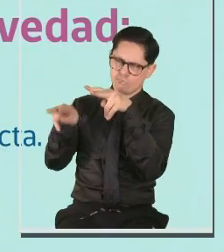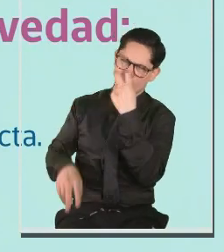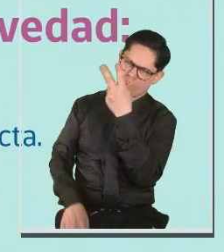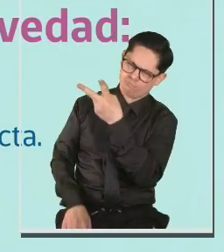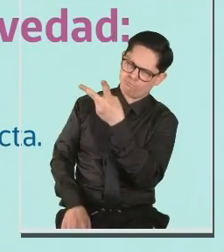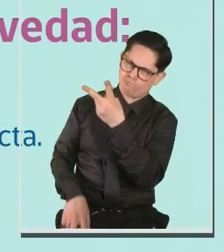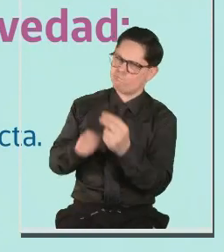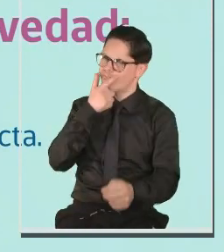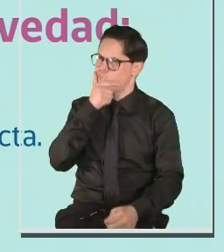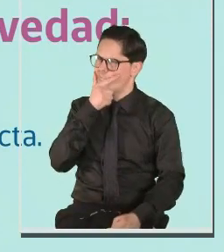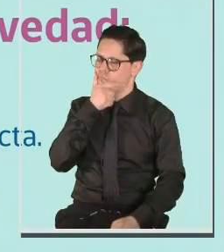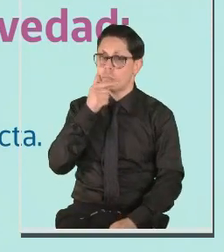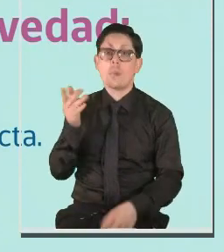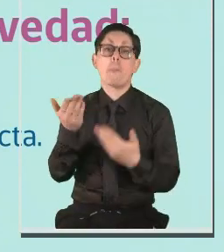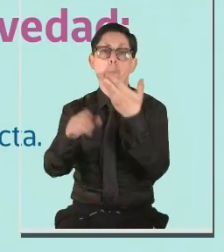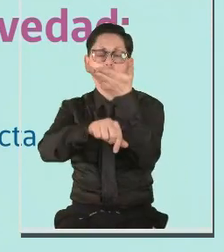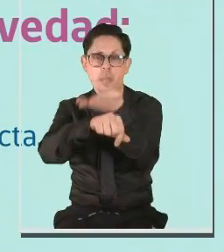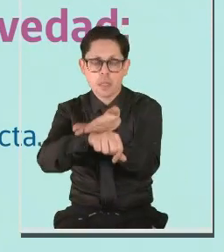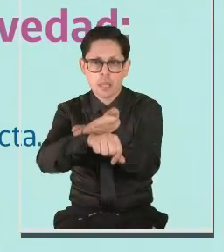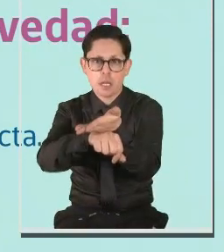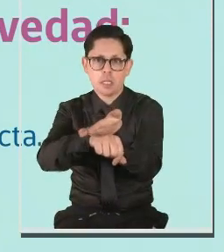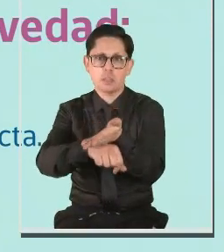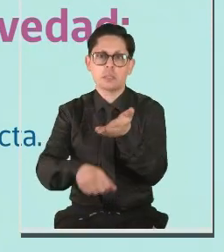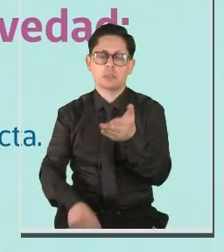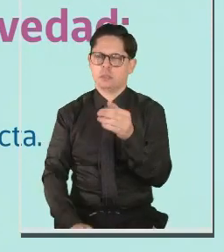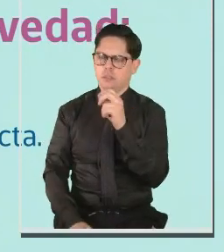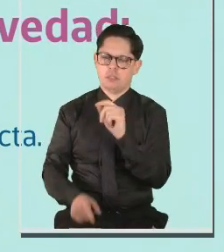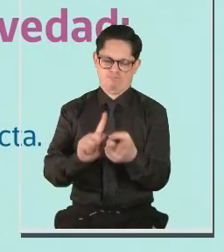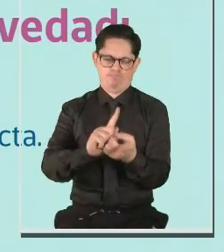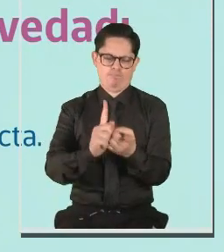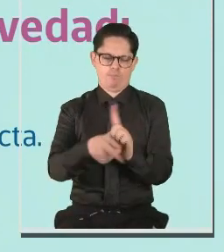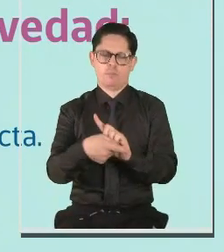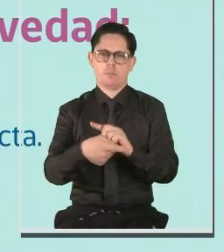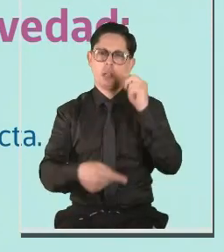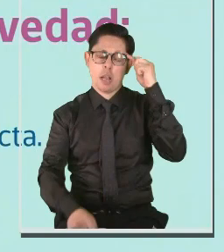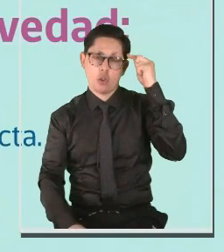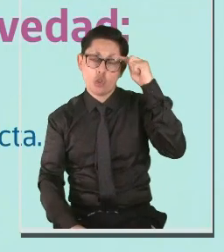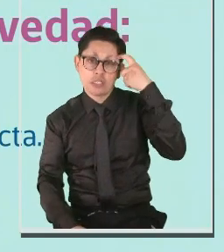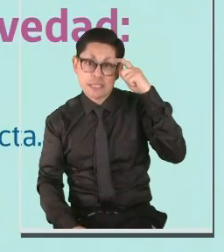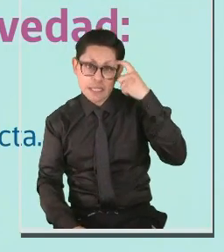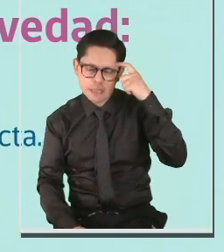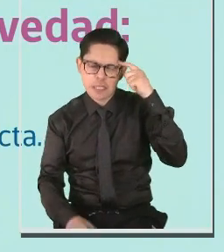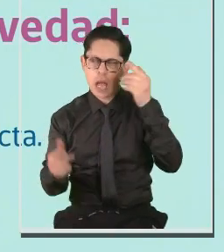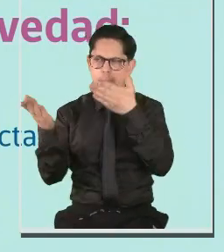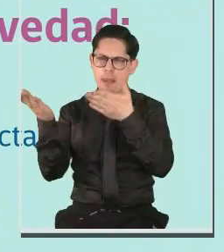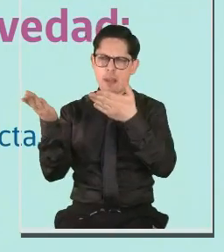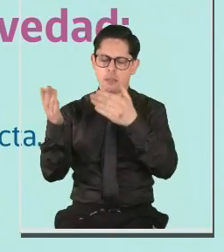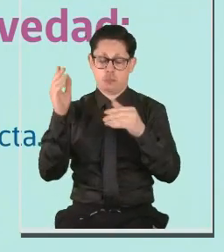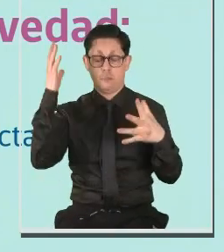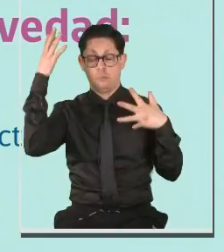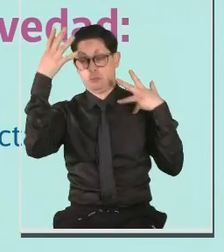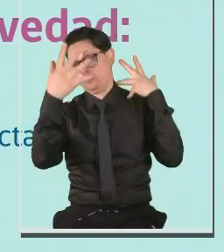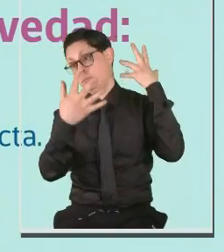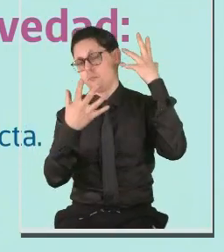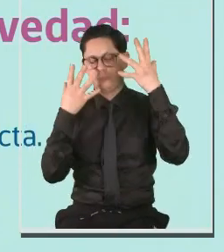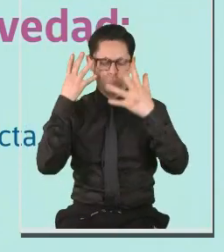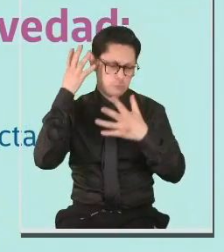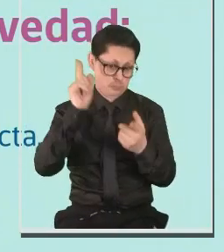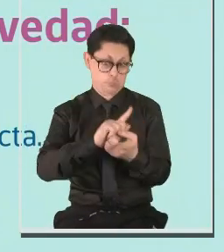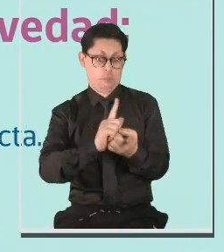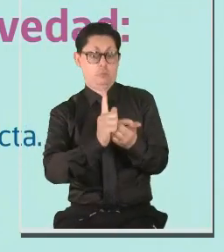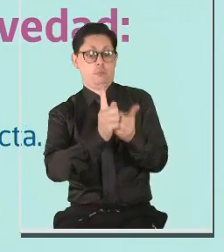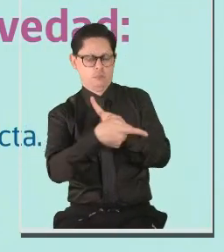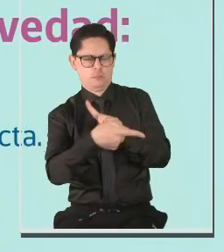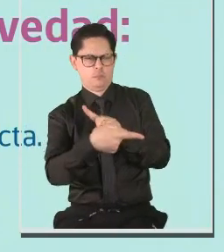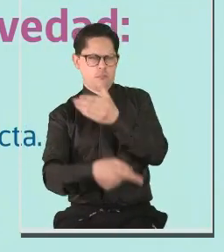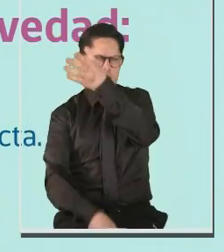volver a pedirles que si hay alguna alteración en la conciencia si es que la persona está desorientada o tiene cambios de